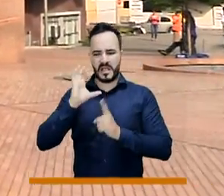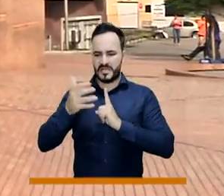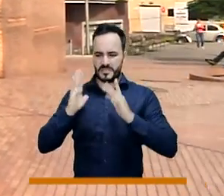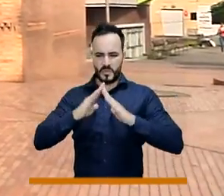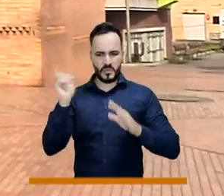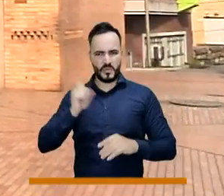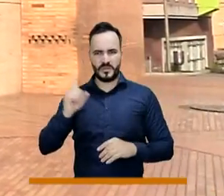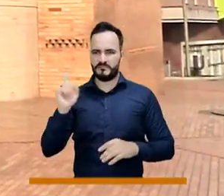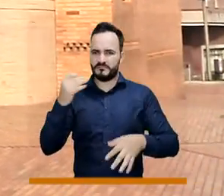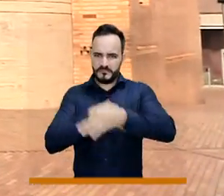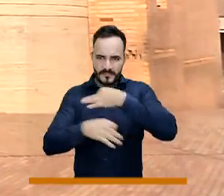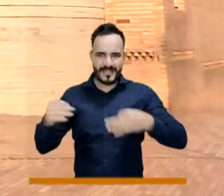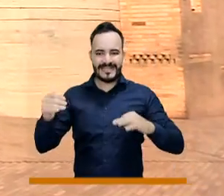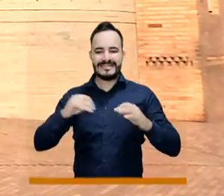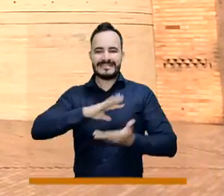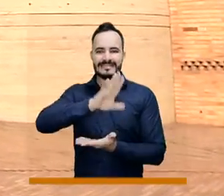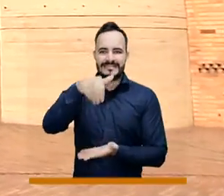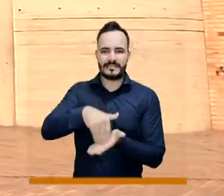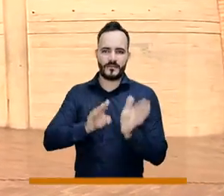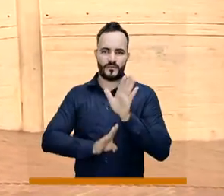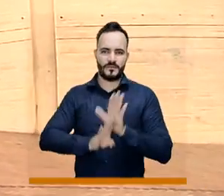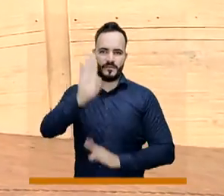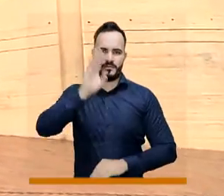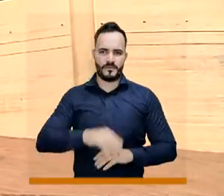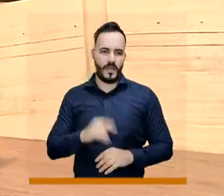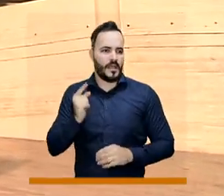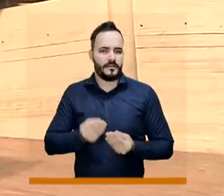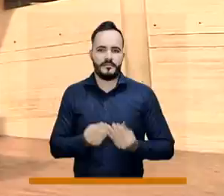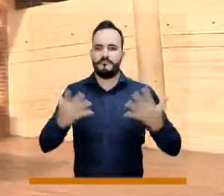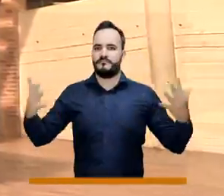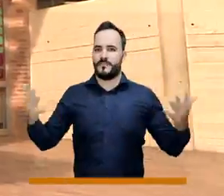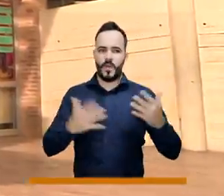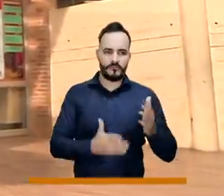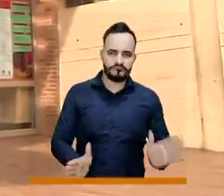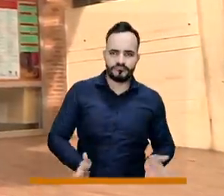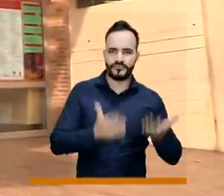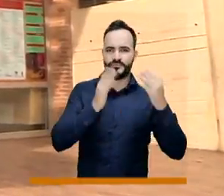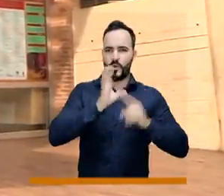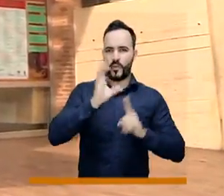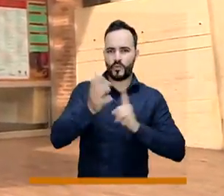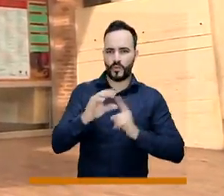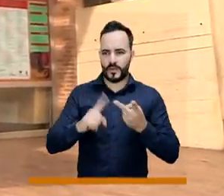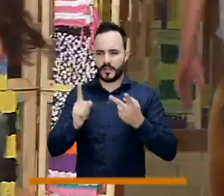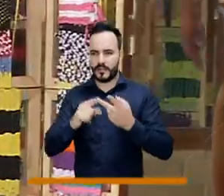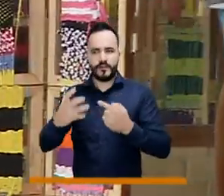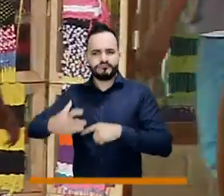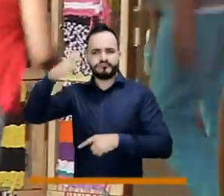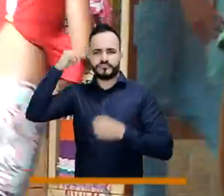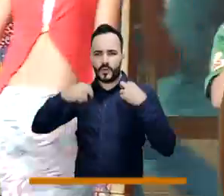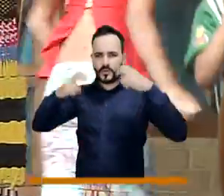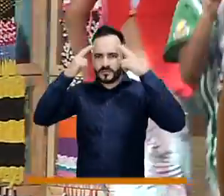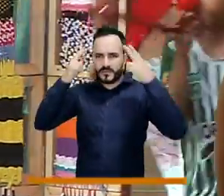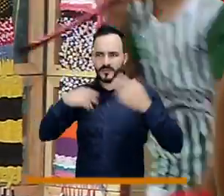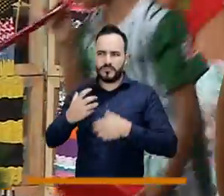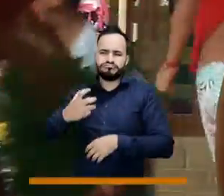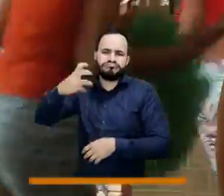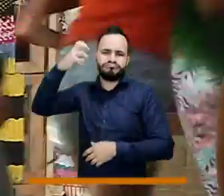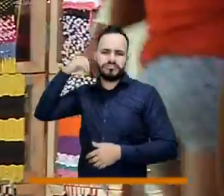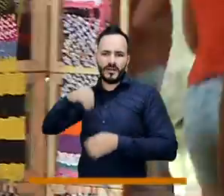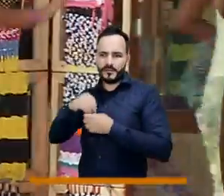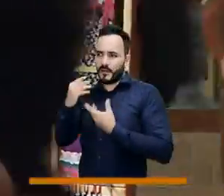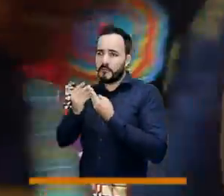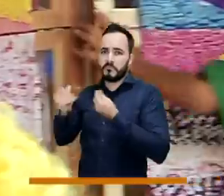cultura, necesitamos un centro de desarrollo donde se desarrolle toda esa cultura, todo ese conocimiento ancestral que hay inmerso en el territorio, y ahí es